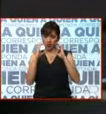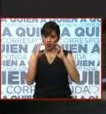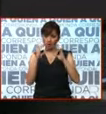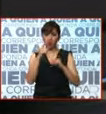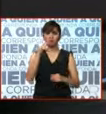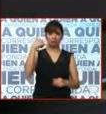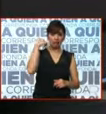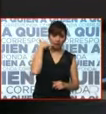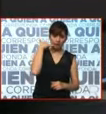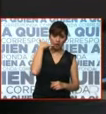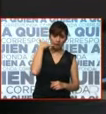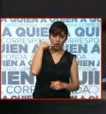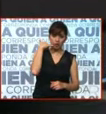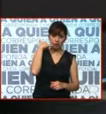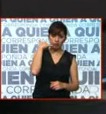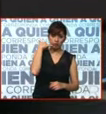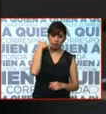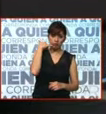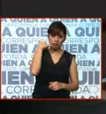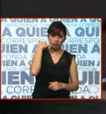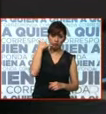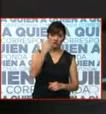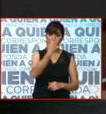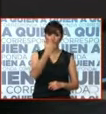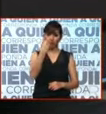línea de teléfono? Por la línea del